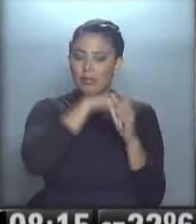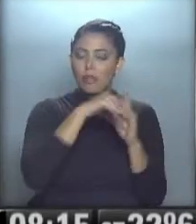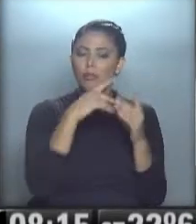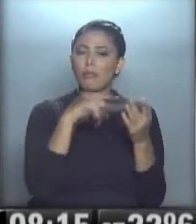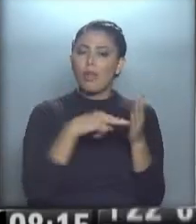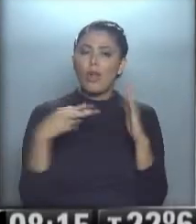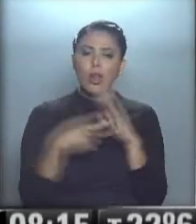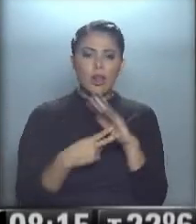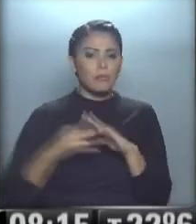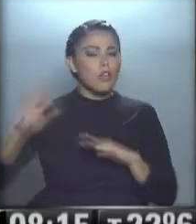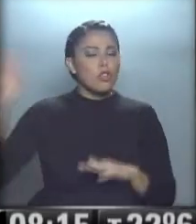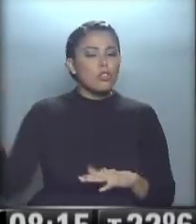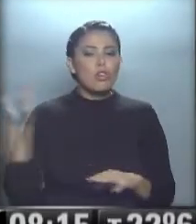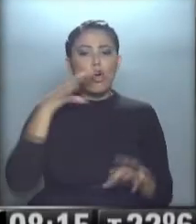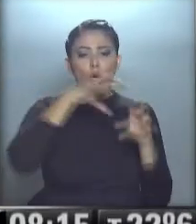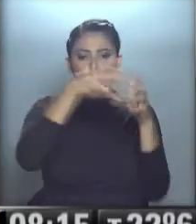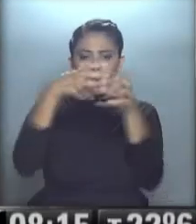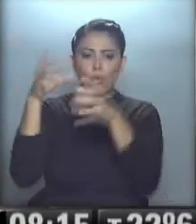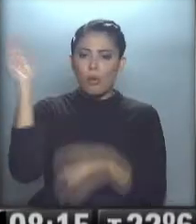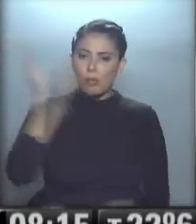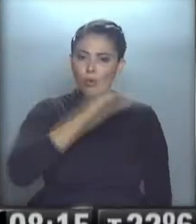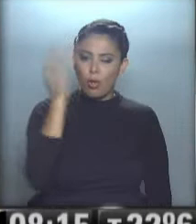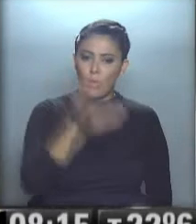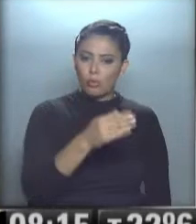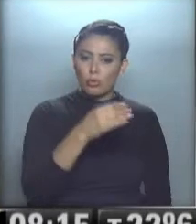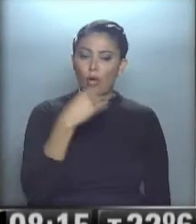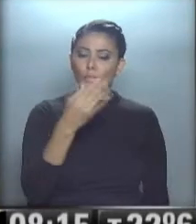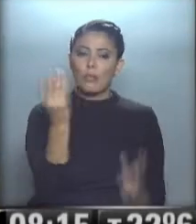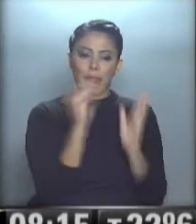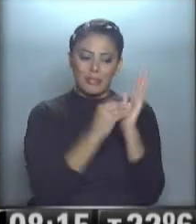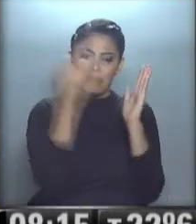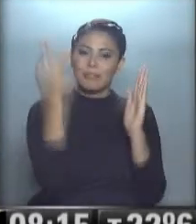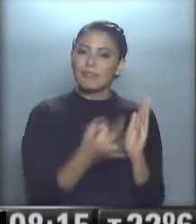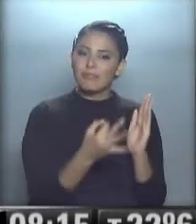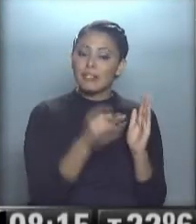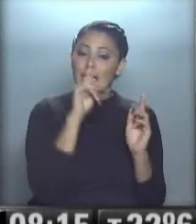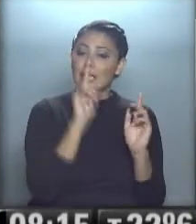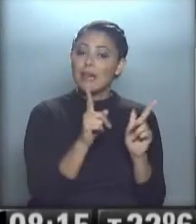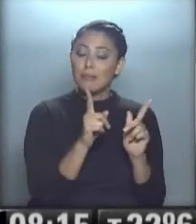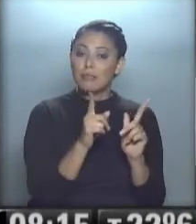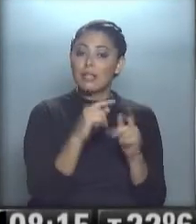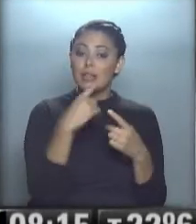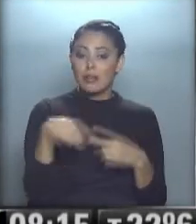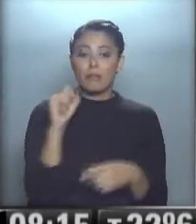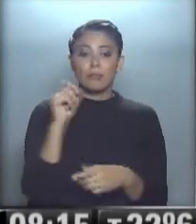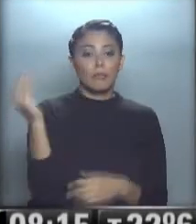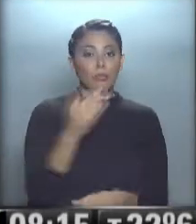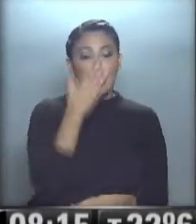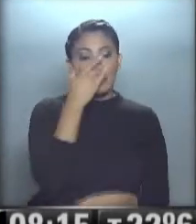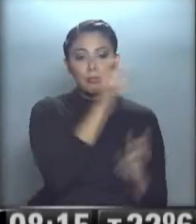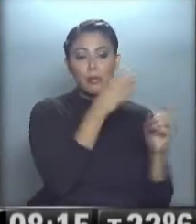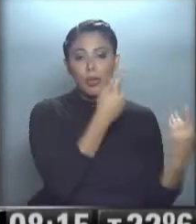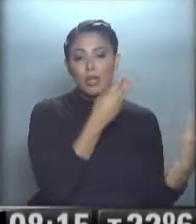de todos los productores es establecer la compensación de un precio justo y que a su vez que el bien que produzca efectivamente llegue al